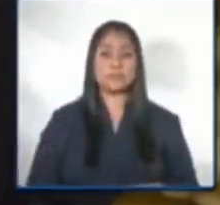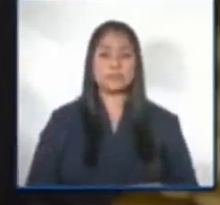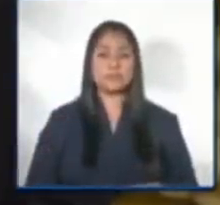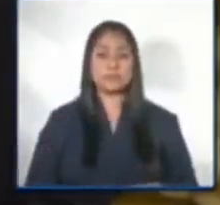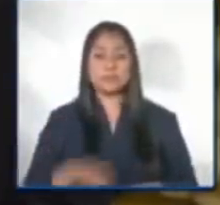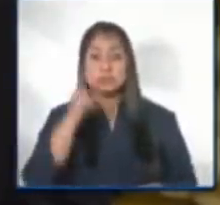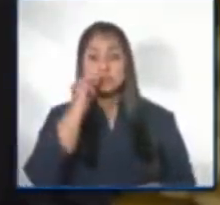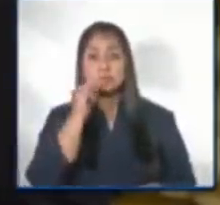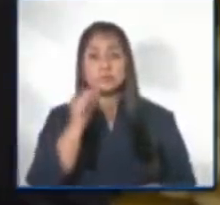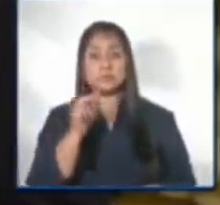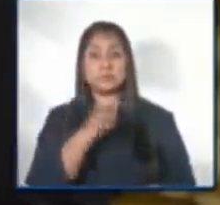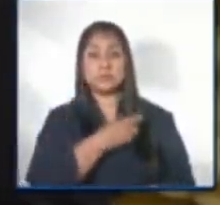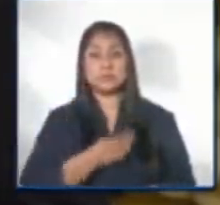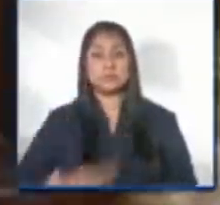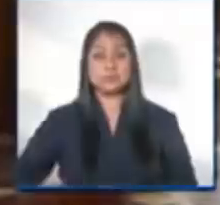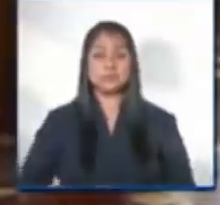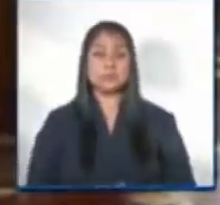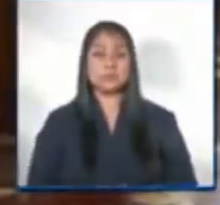señores presidentes,